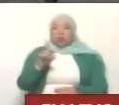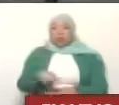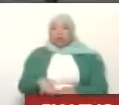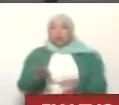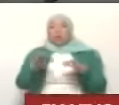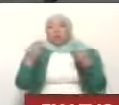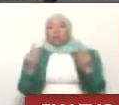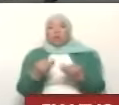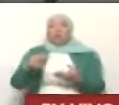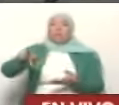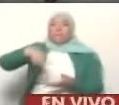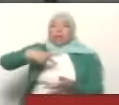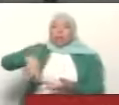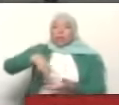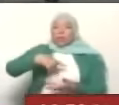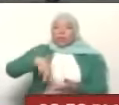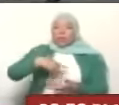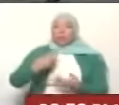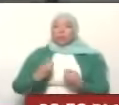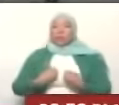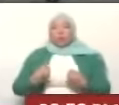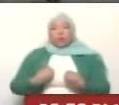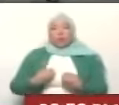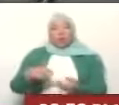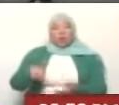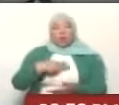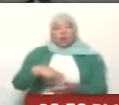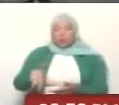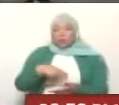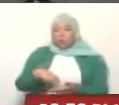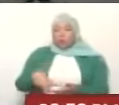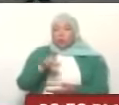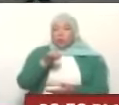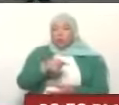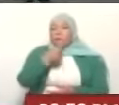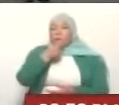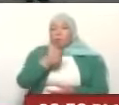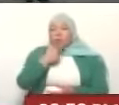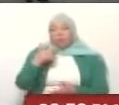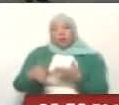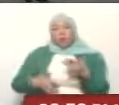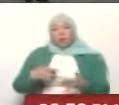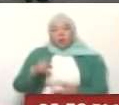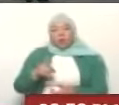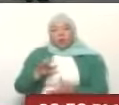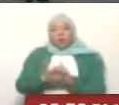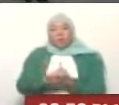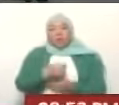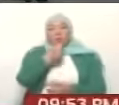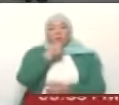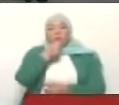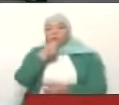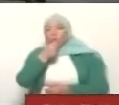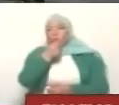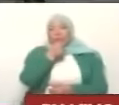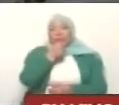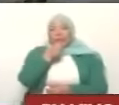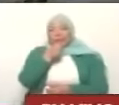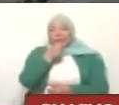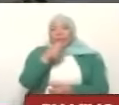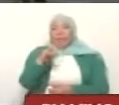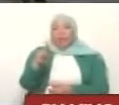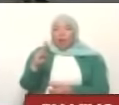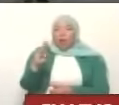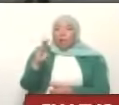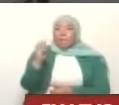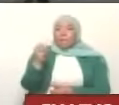también bailamos ahí, los escuchando vi bailando esos temas, así es. ¿Ah? Muy bonito. Y estuvo Bonnie Cepeda. Sí. Ah, Omar. Bueno, mire, vino